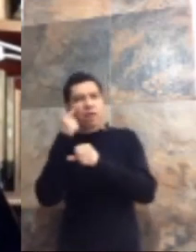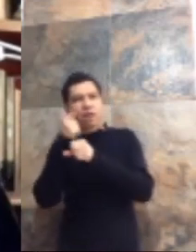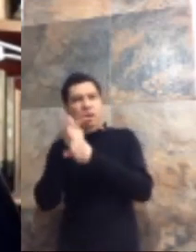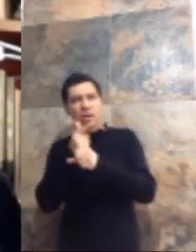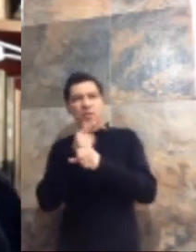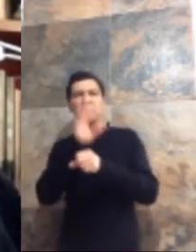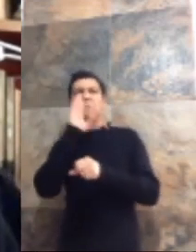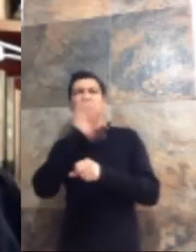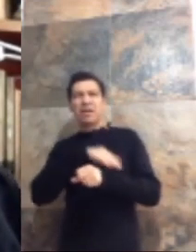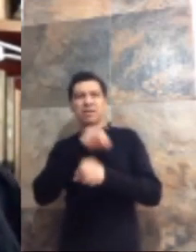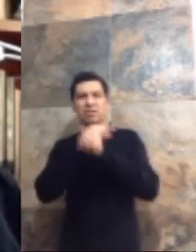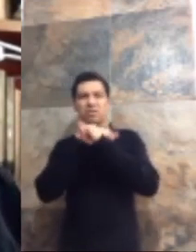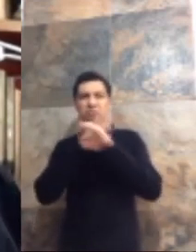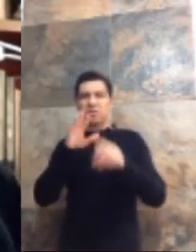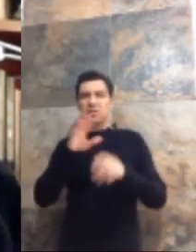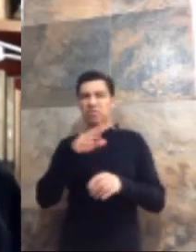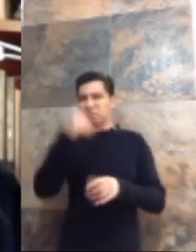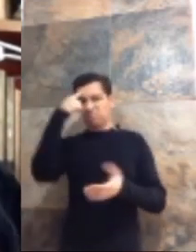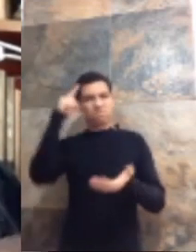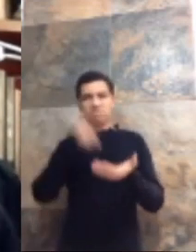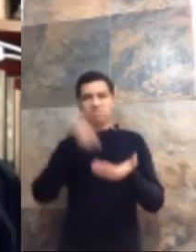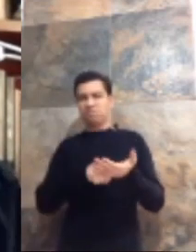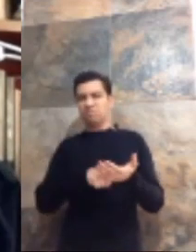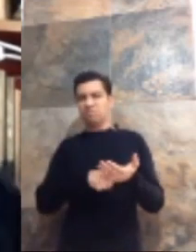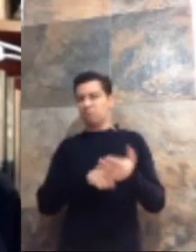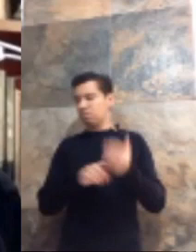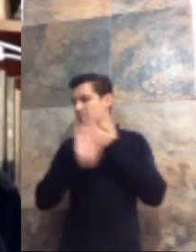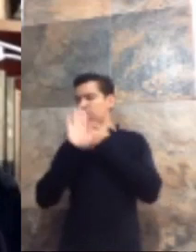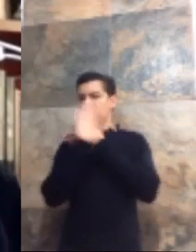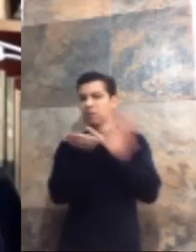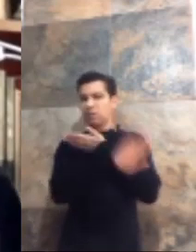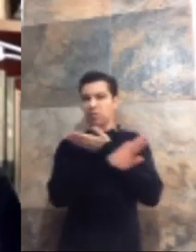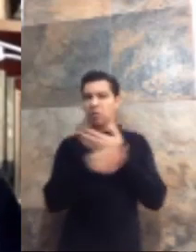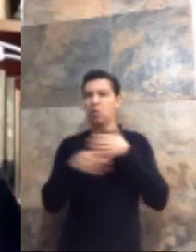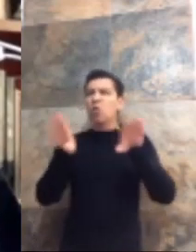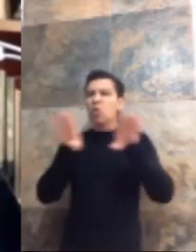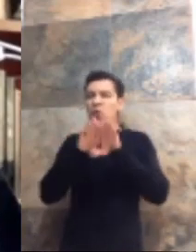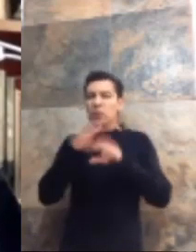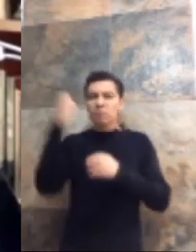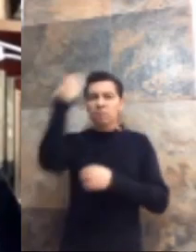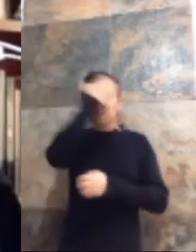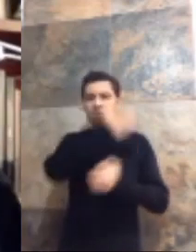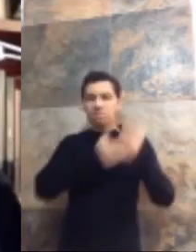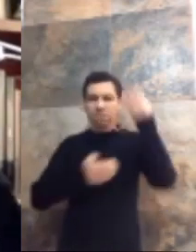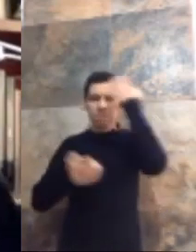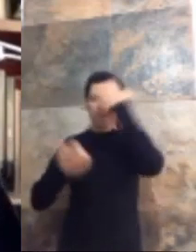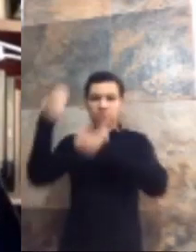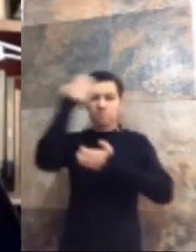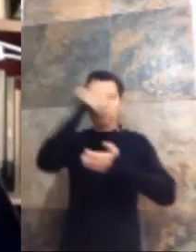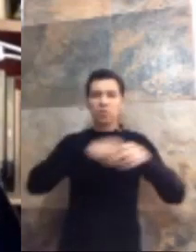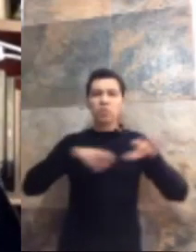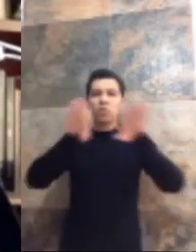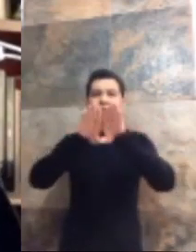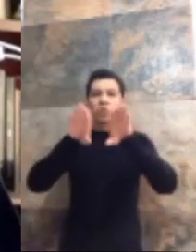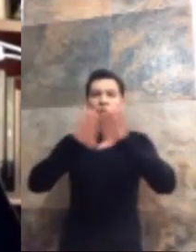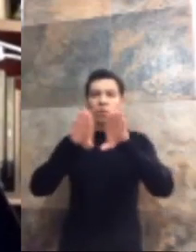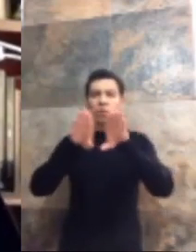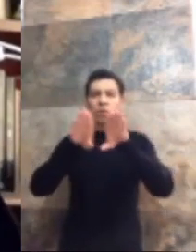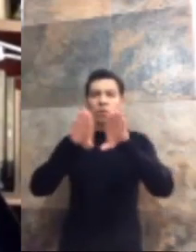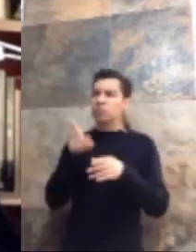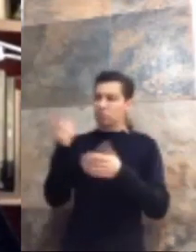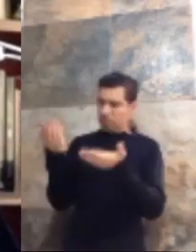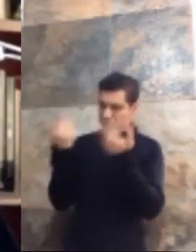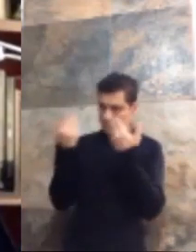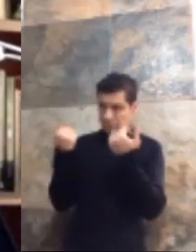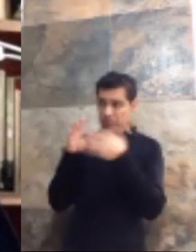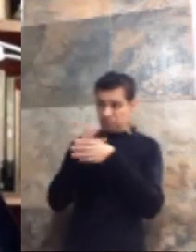un nivel adecuado son respuestas que nos permiten adaptarnos más rápidamente.